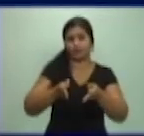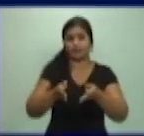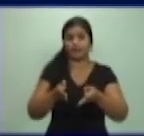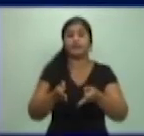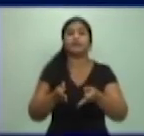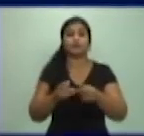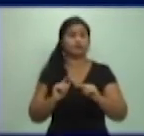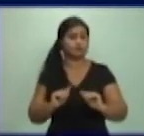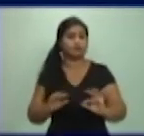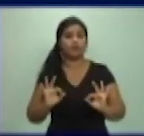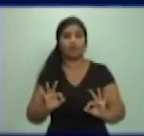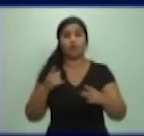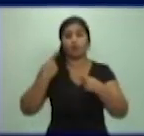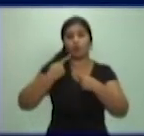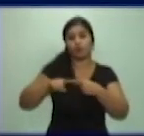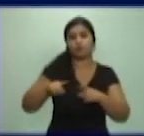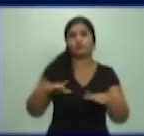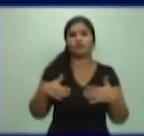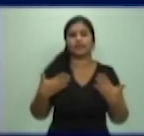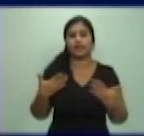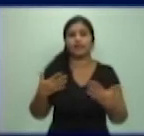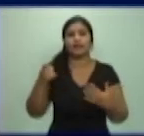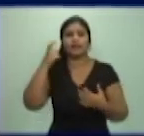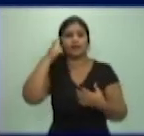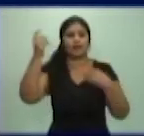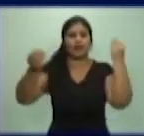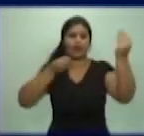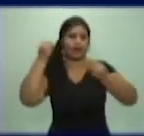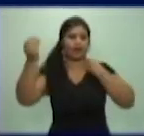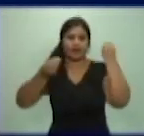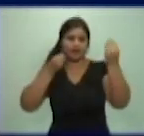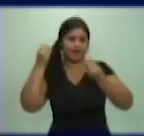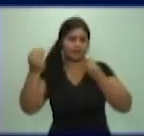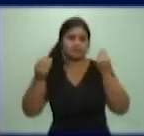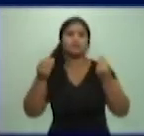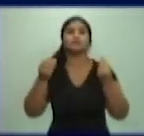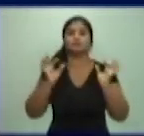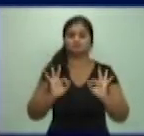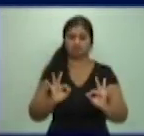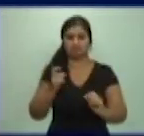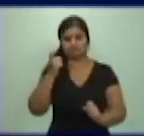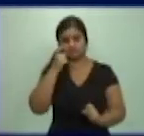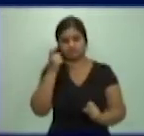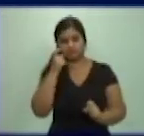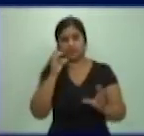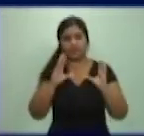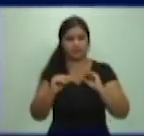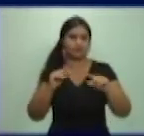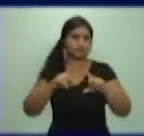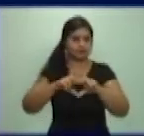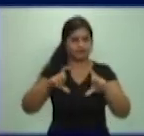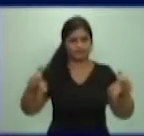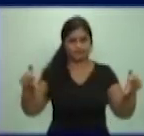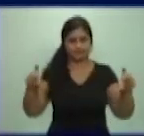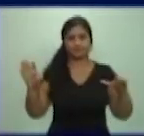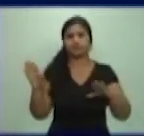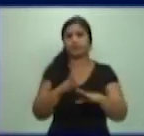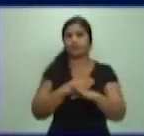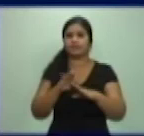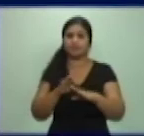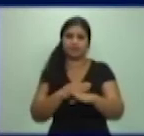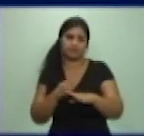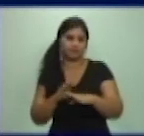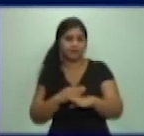finalmente, el análisis sintáctico que no puede faltar en las pruebas de español. Dice esta oración: en muchas obras literarias los autores